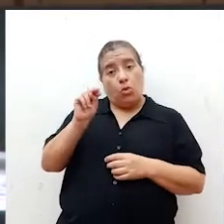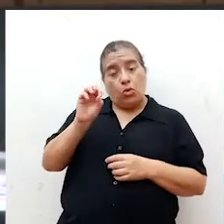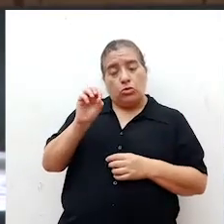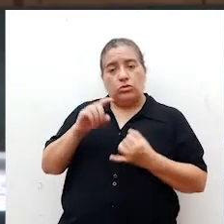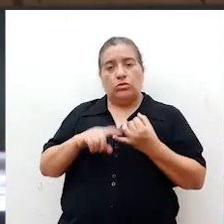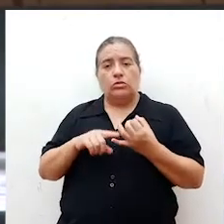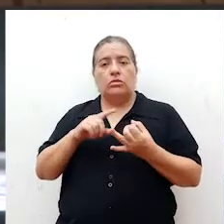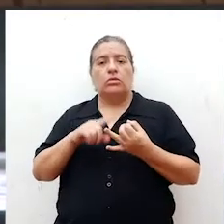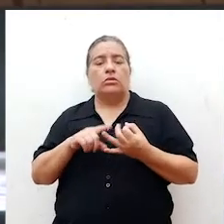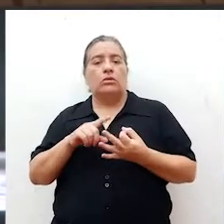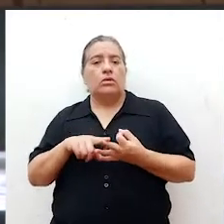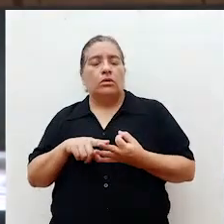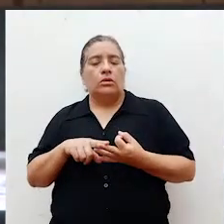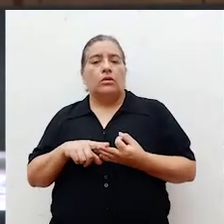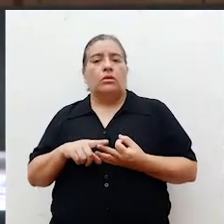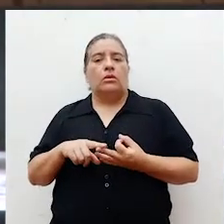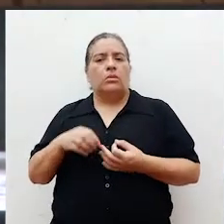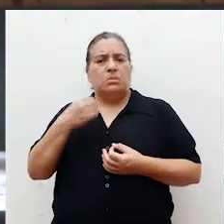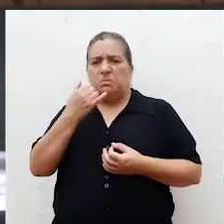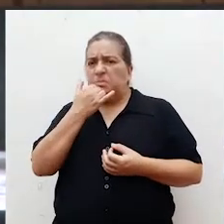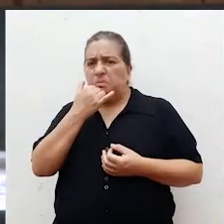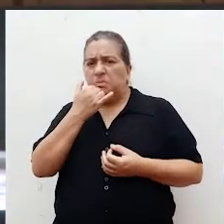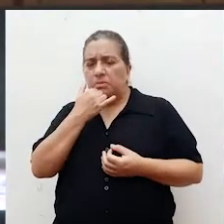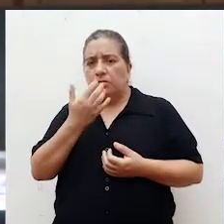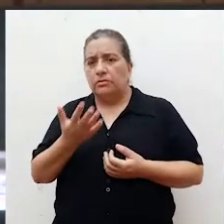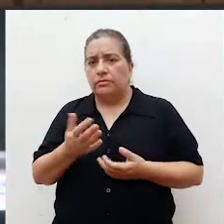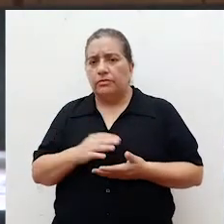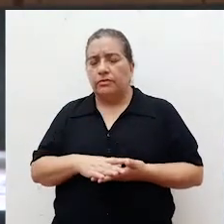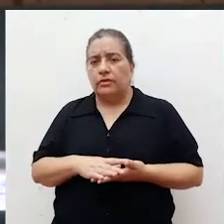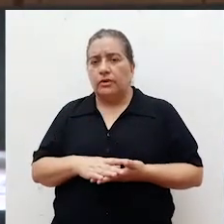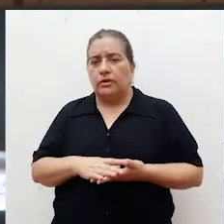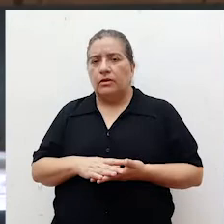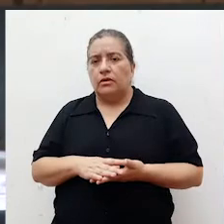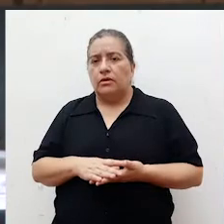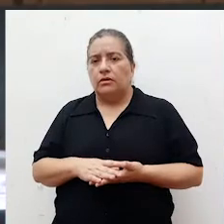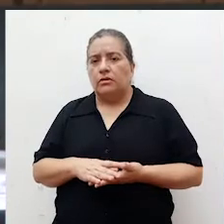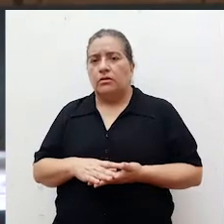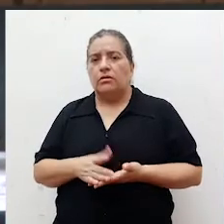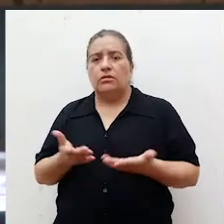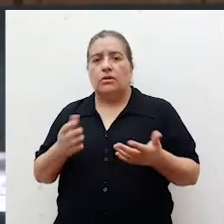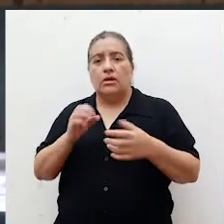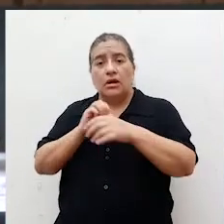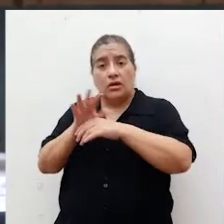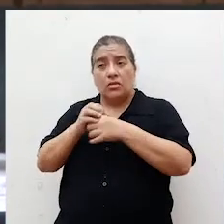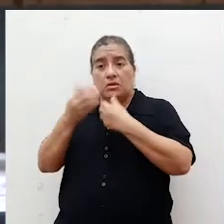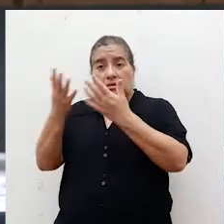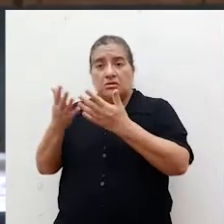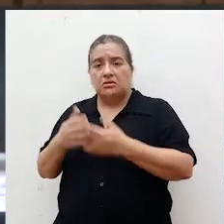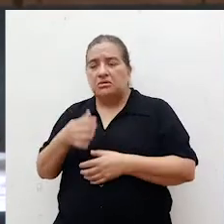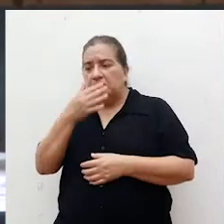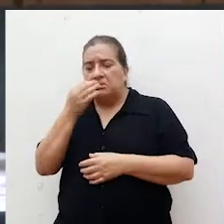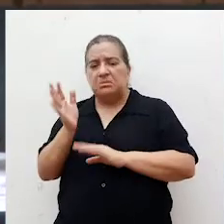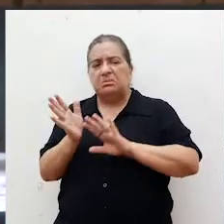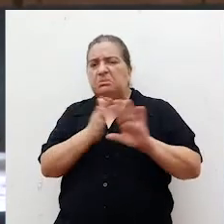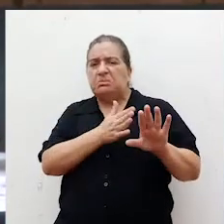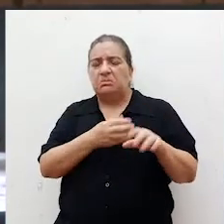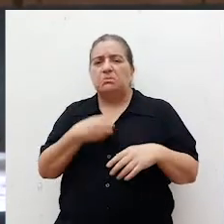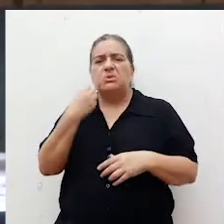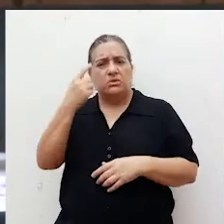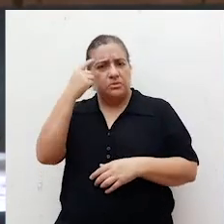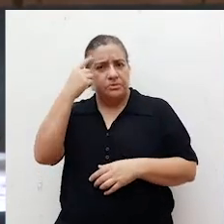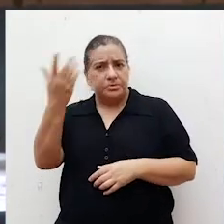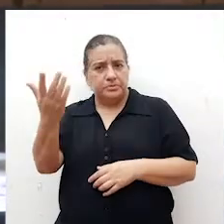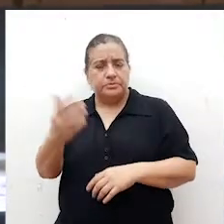que explicar cada autoridad, la tiene que explicar el Ejecutivo. Nosotros le podemos adelantar lo